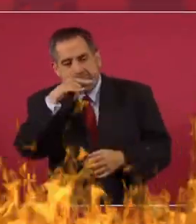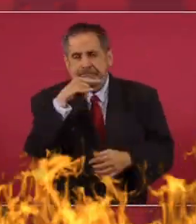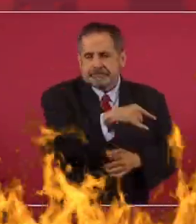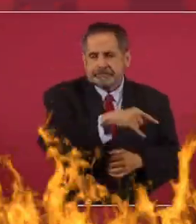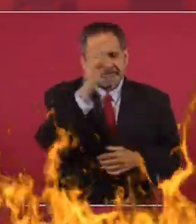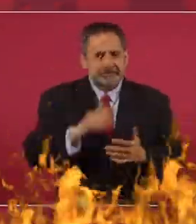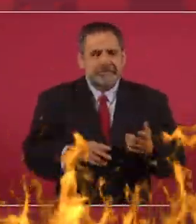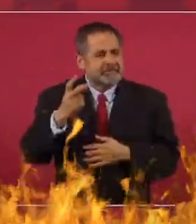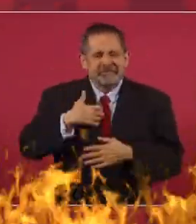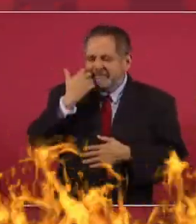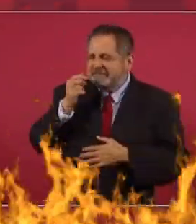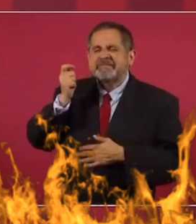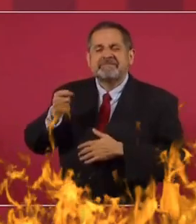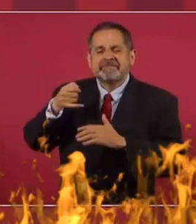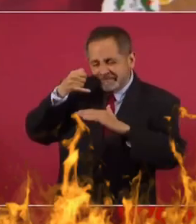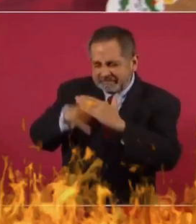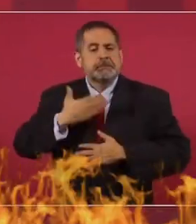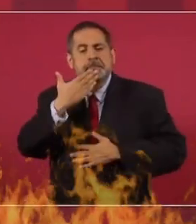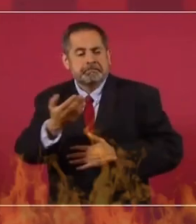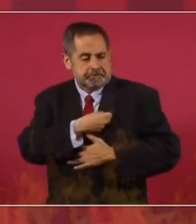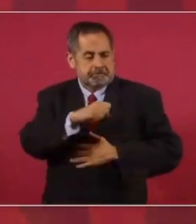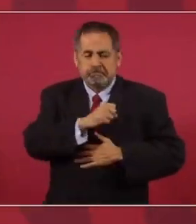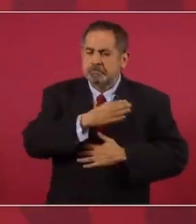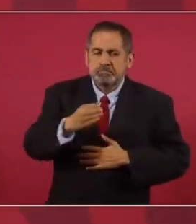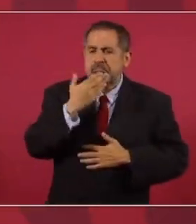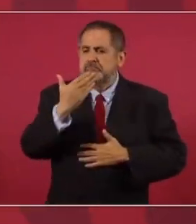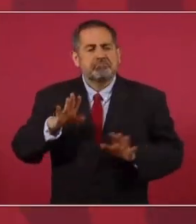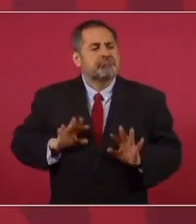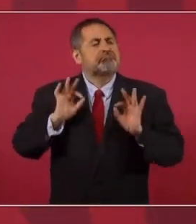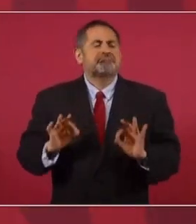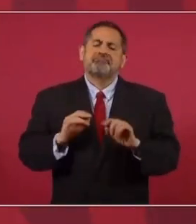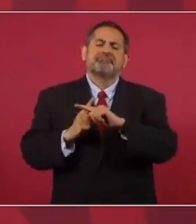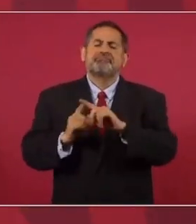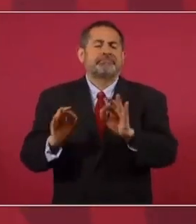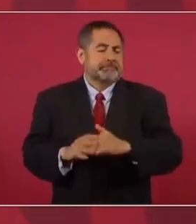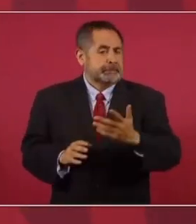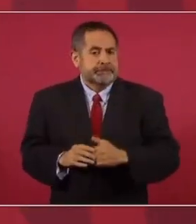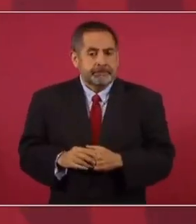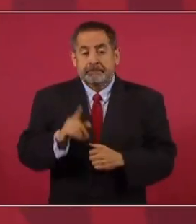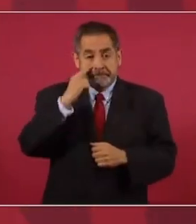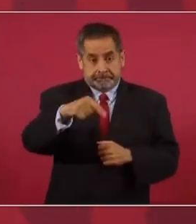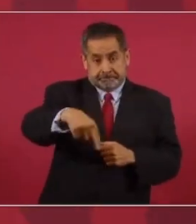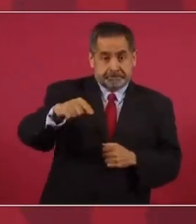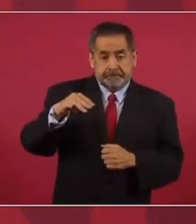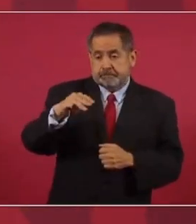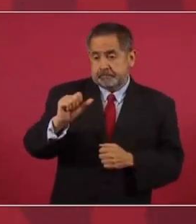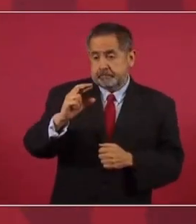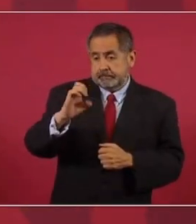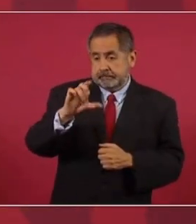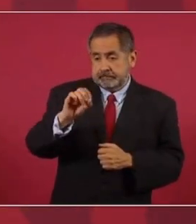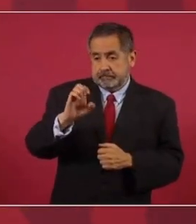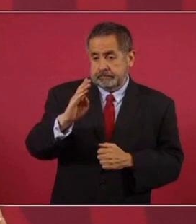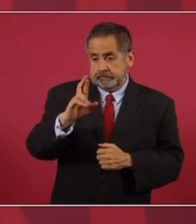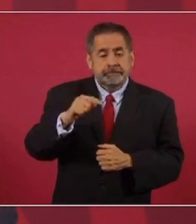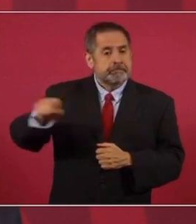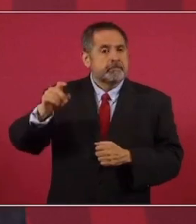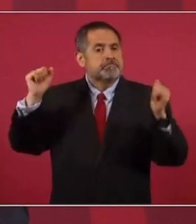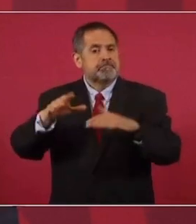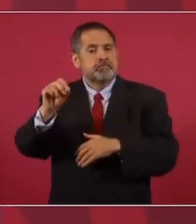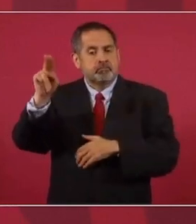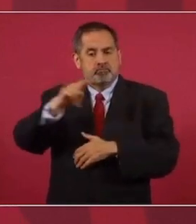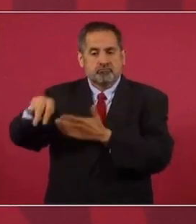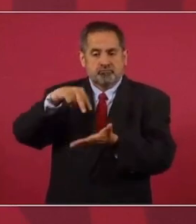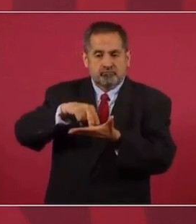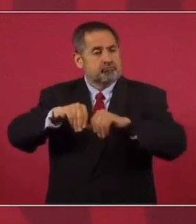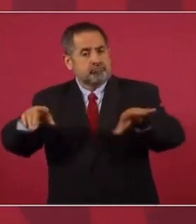Hipócritas. Nada más por eso me gustaría ir allá. Entonces, va Marcelo Ebrard a la ONU y en la Asamblea General